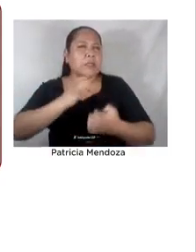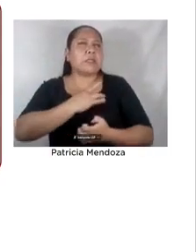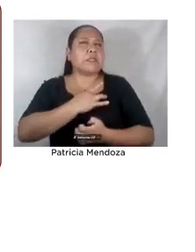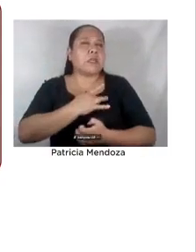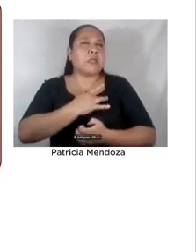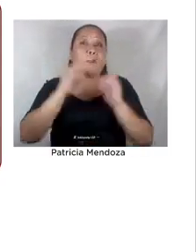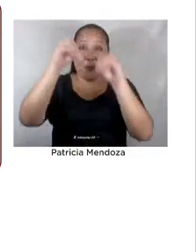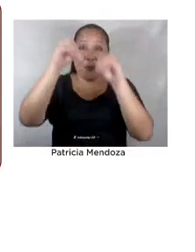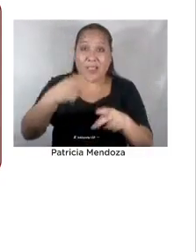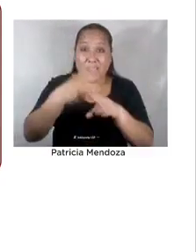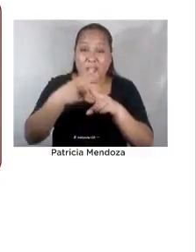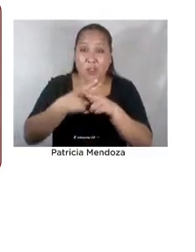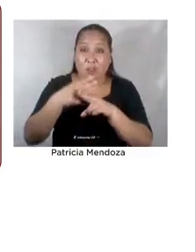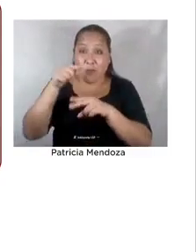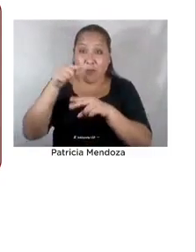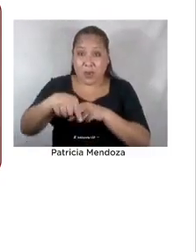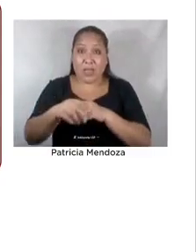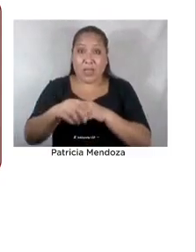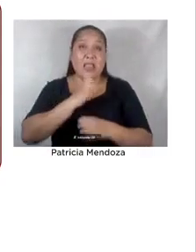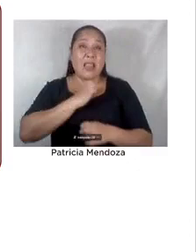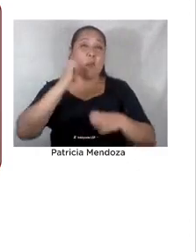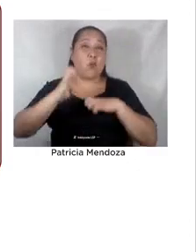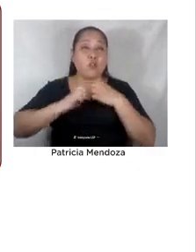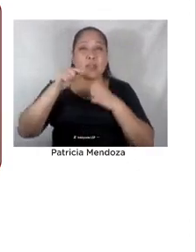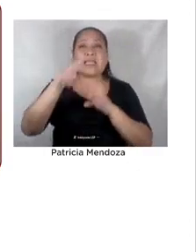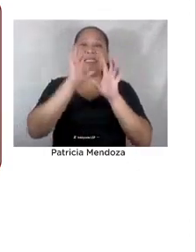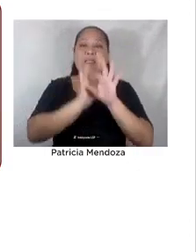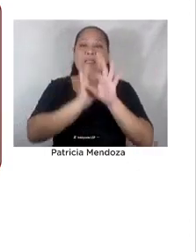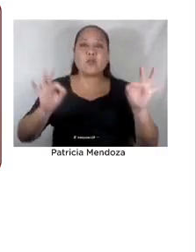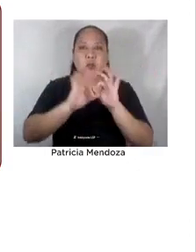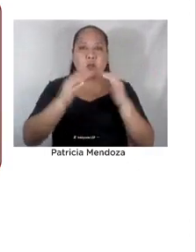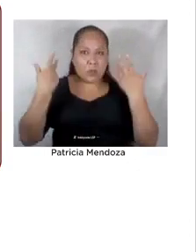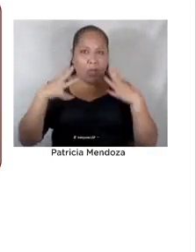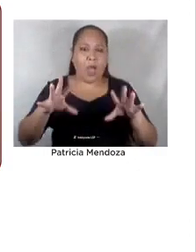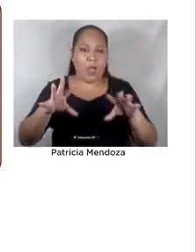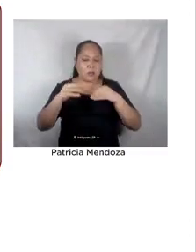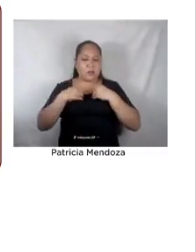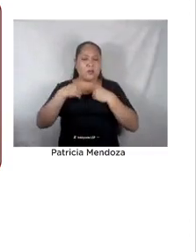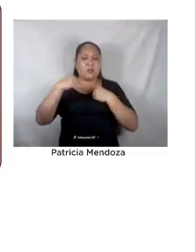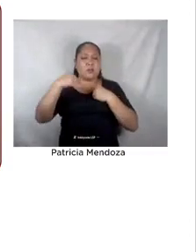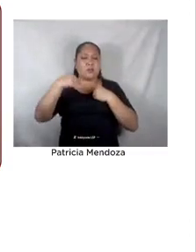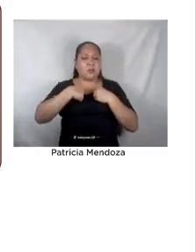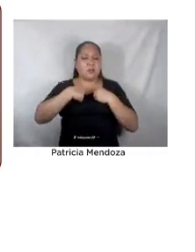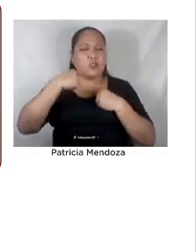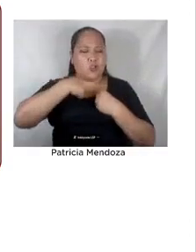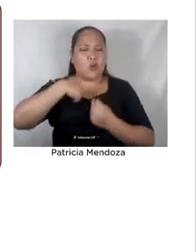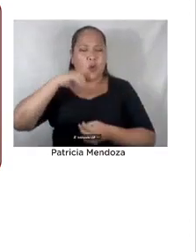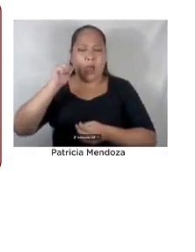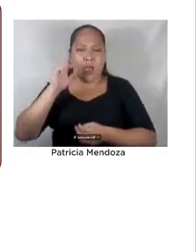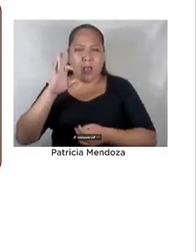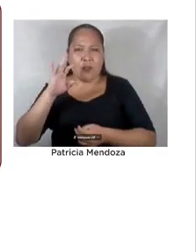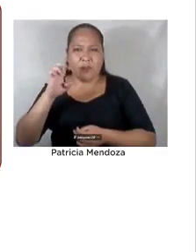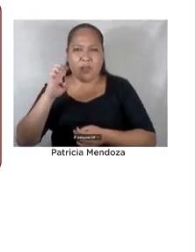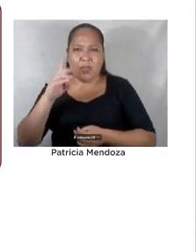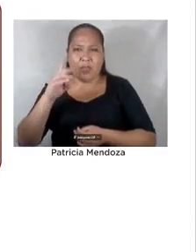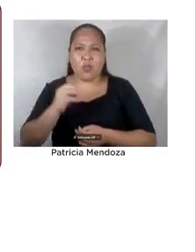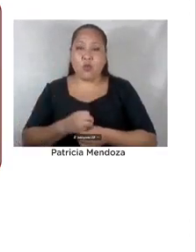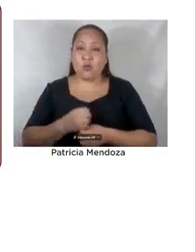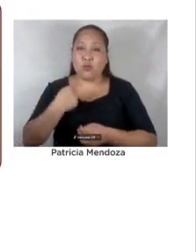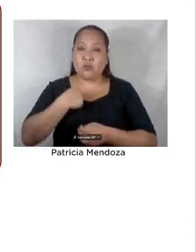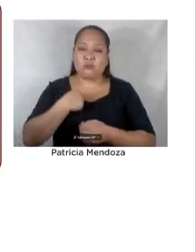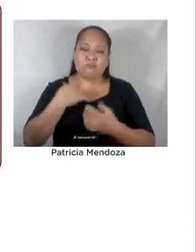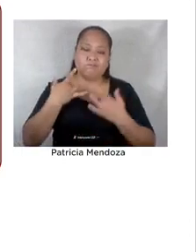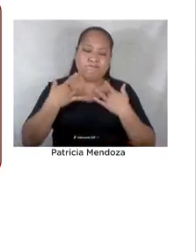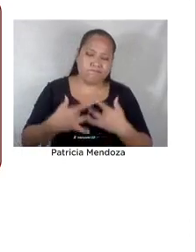mi emoción es importante, porque así cuando yo sea capaz de reconocer que yo como Alfredo, en este caso puedo estar